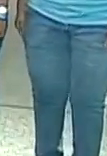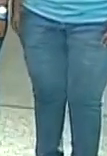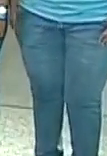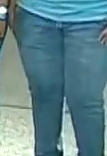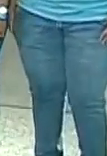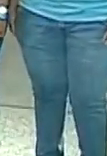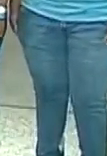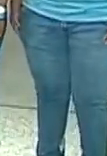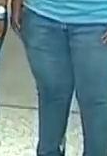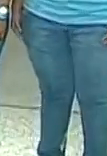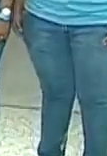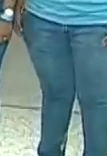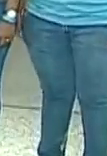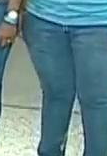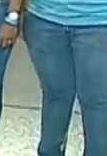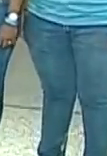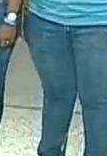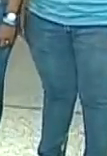Veamos.